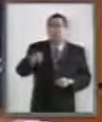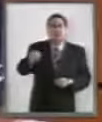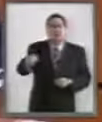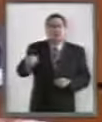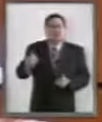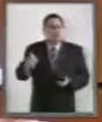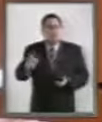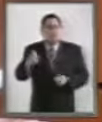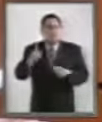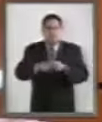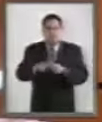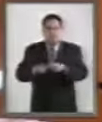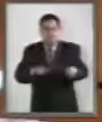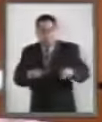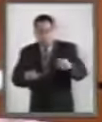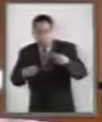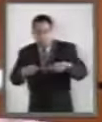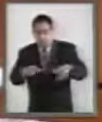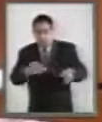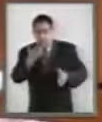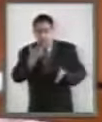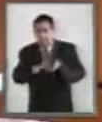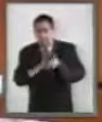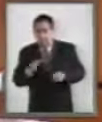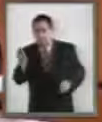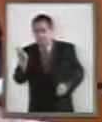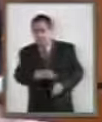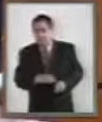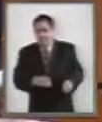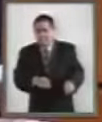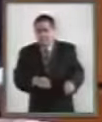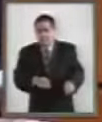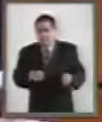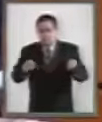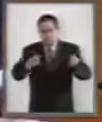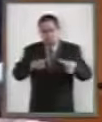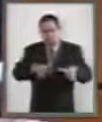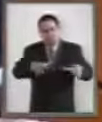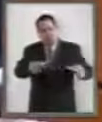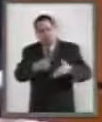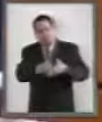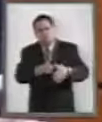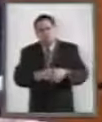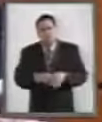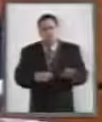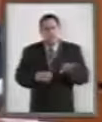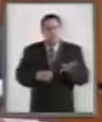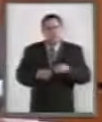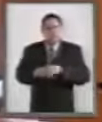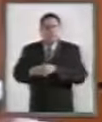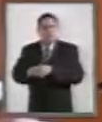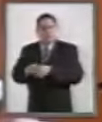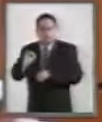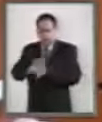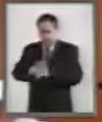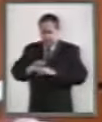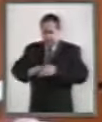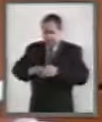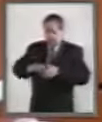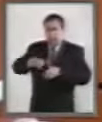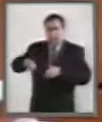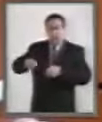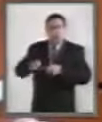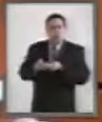gobierno que traiciona al pueblo, no gobierna para las mayorías. El gobierno de Peña Nieto gobierna para la